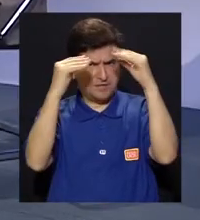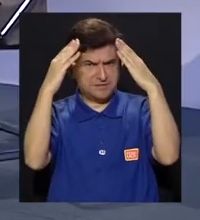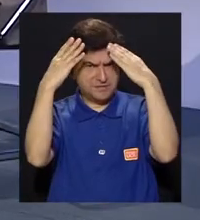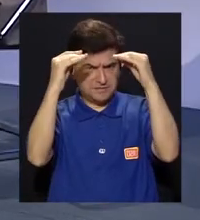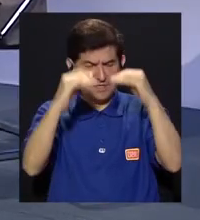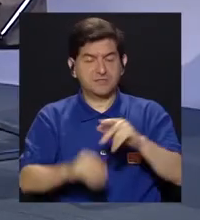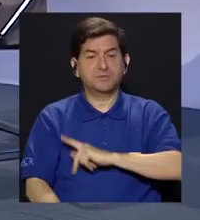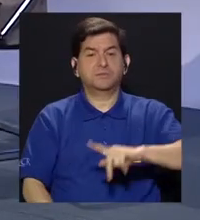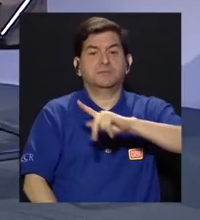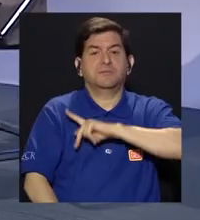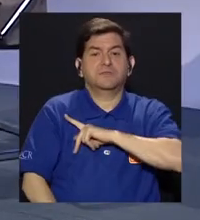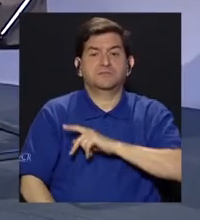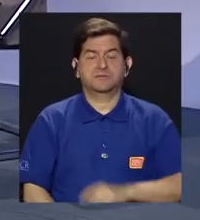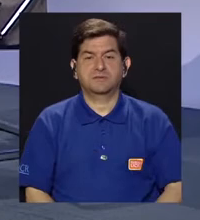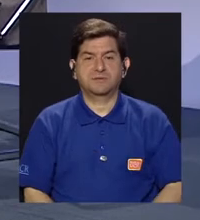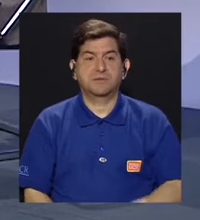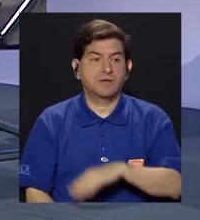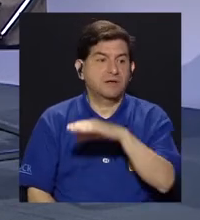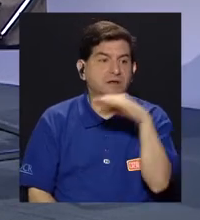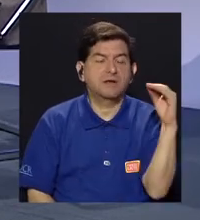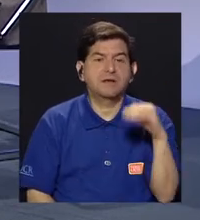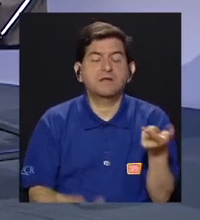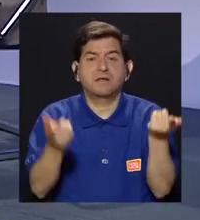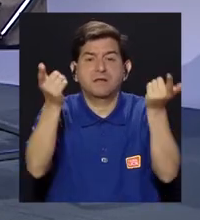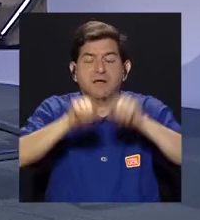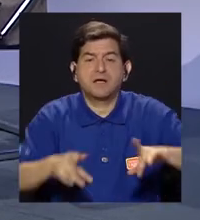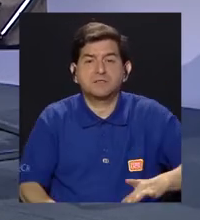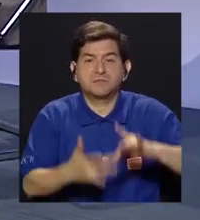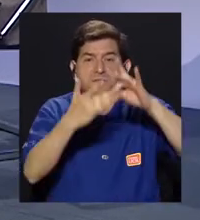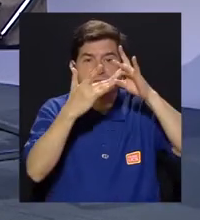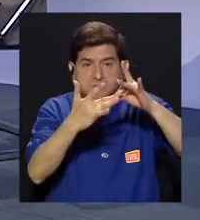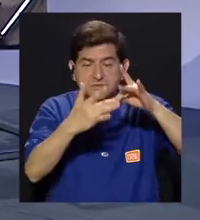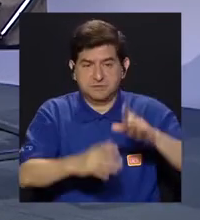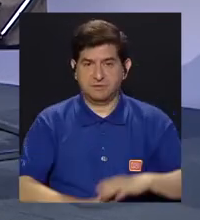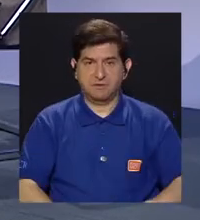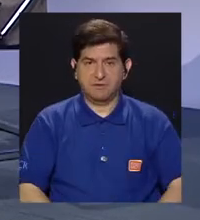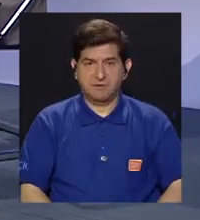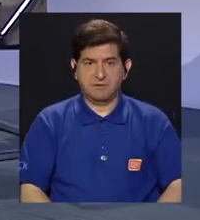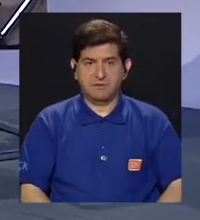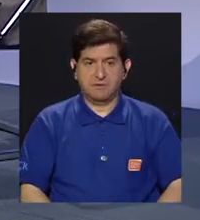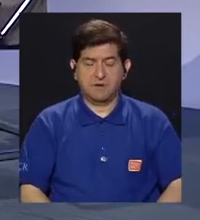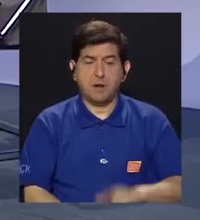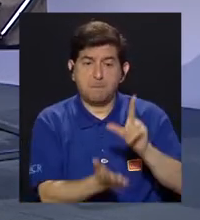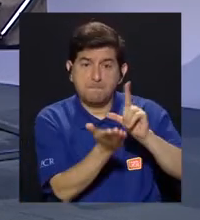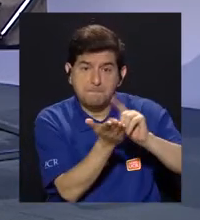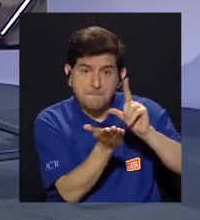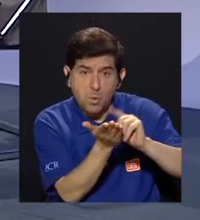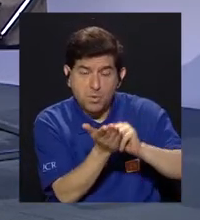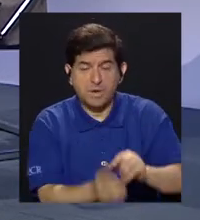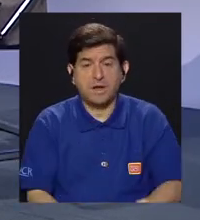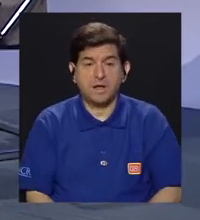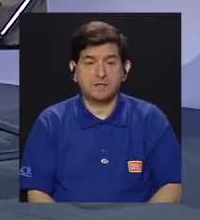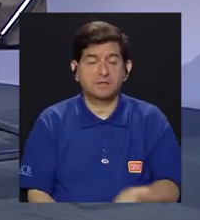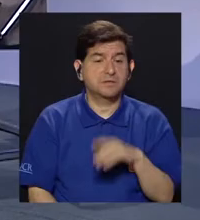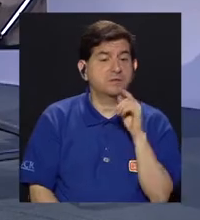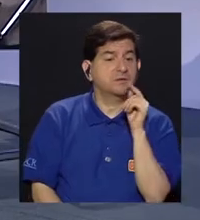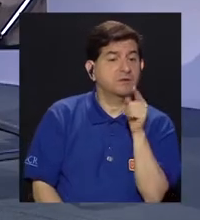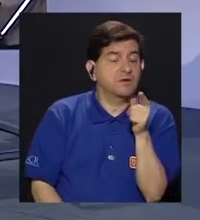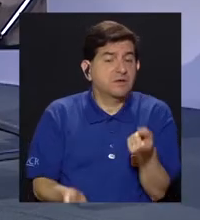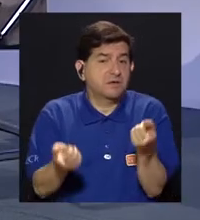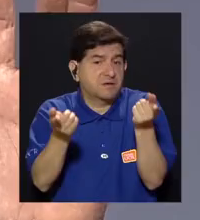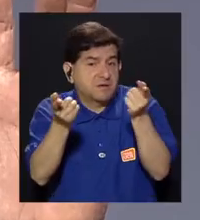información personal y que en este caso en particular lo estarían publicando bajo